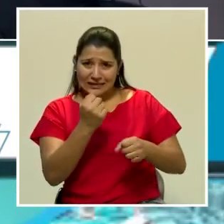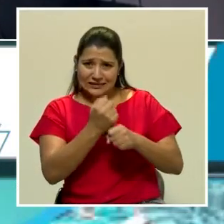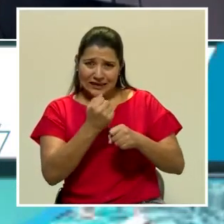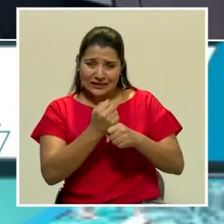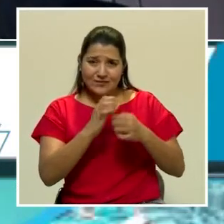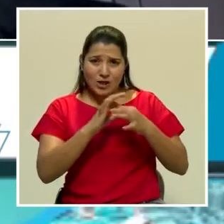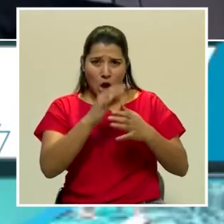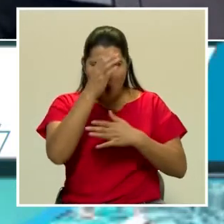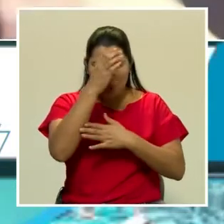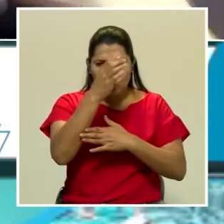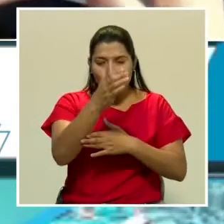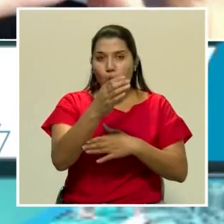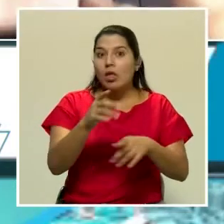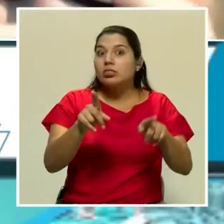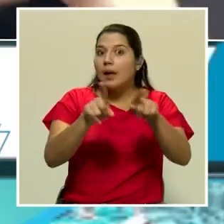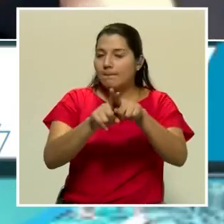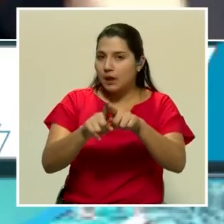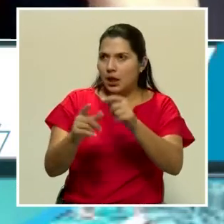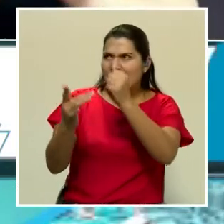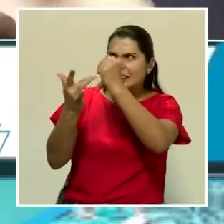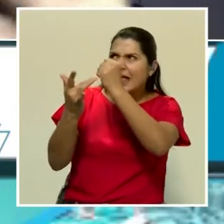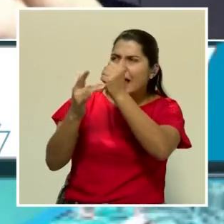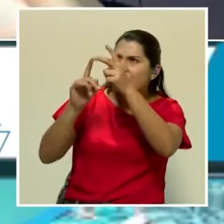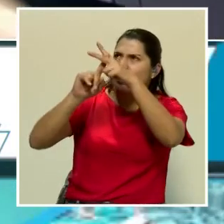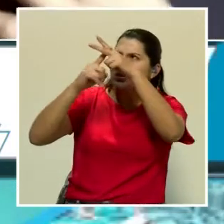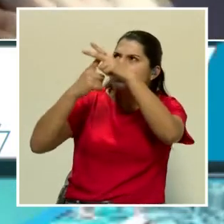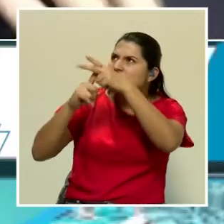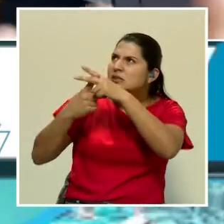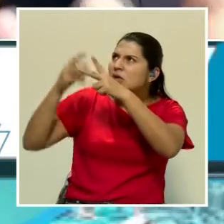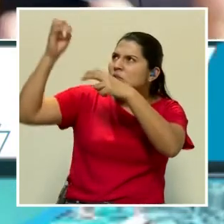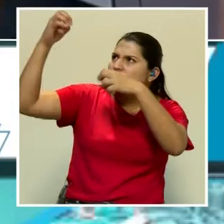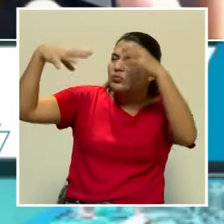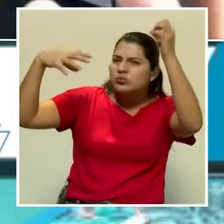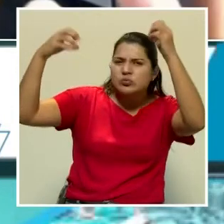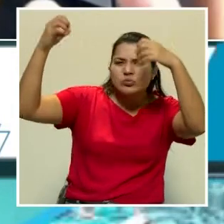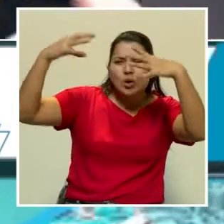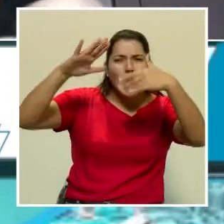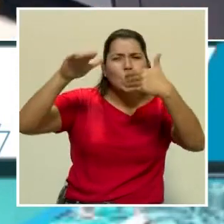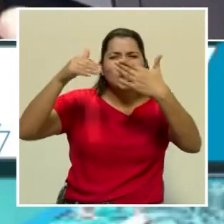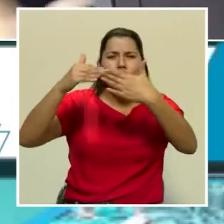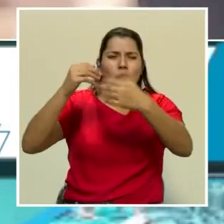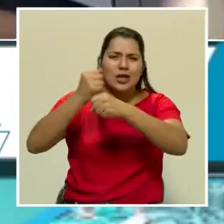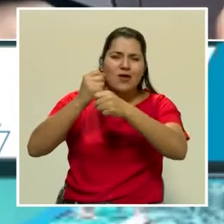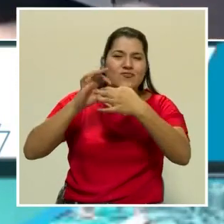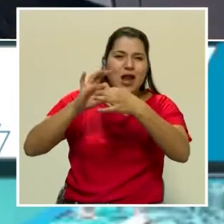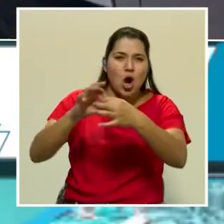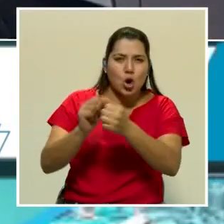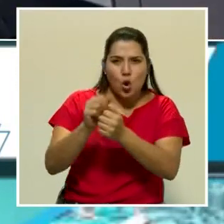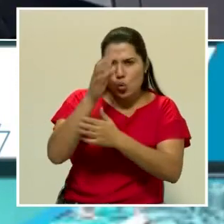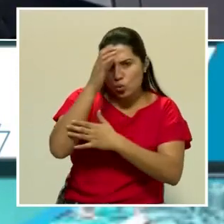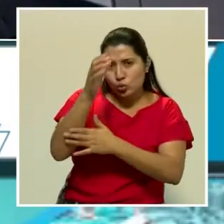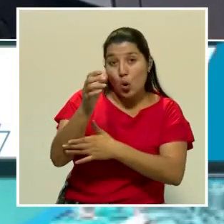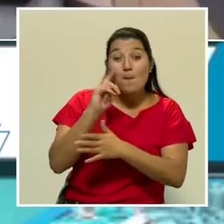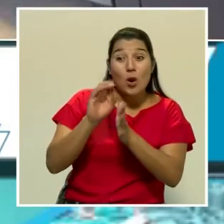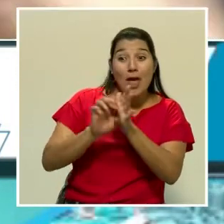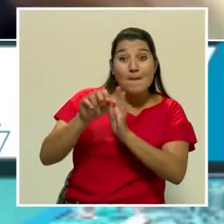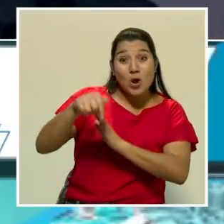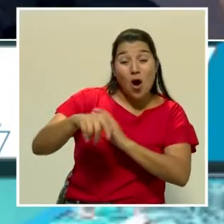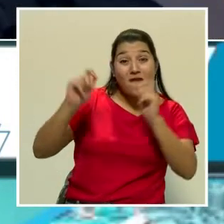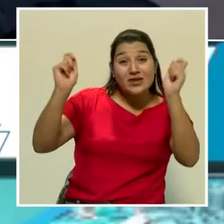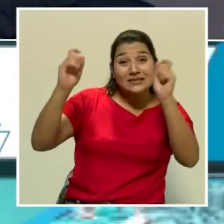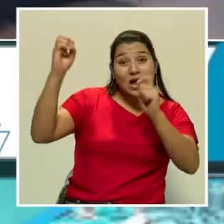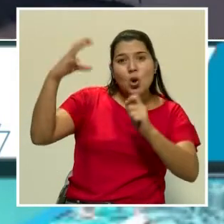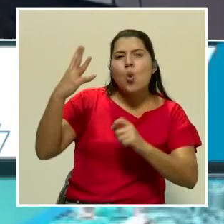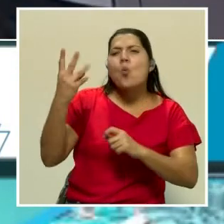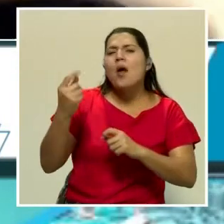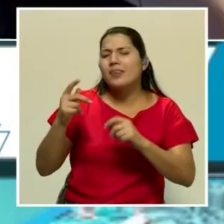los técnicos. Es muchísima gente la que se encadena al trabajo cultural, como hoy que mencionaban, por ejemplo, el Festival de la Luz, cuánta gente